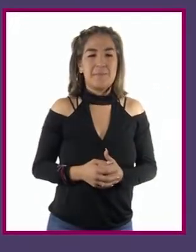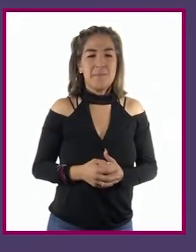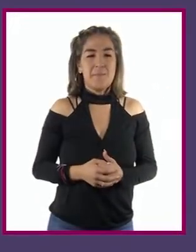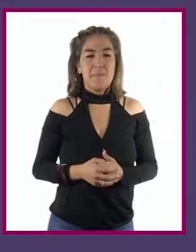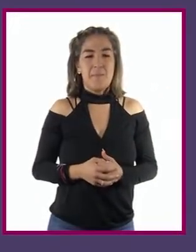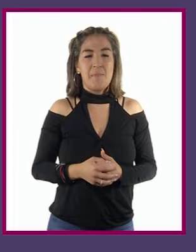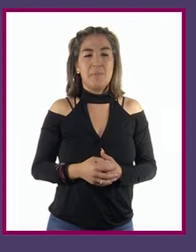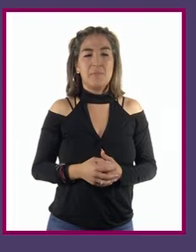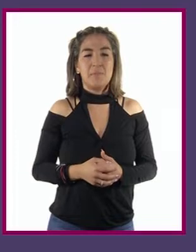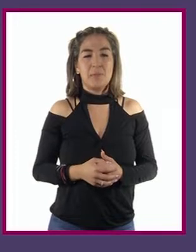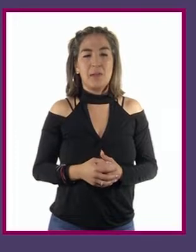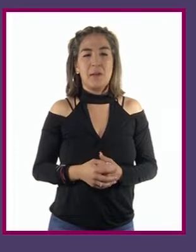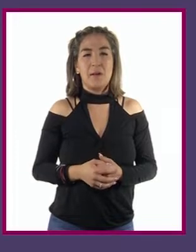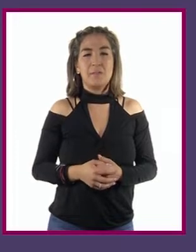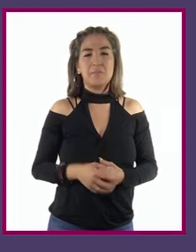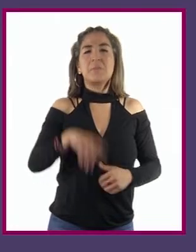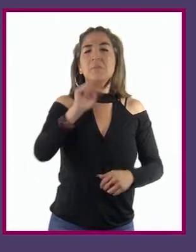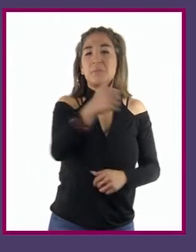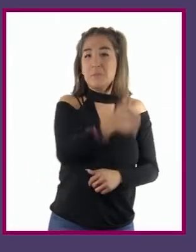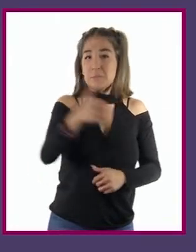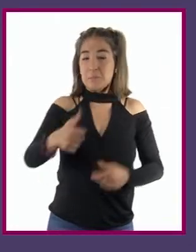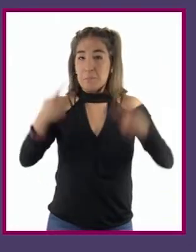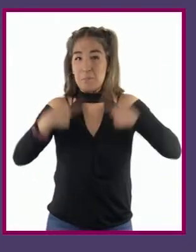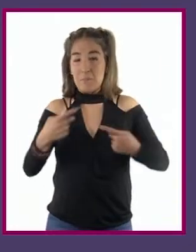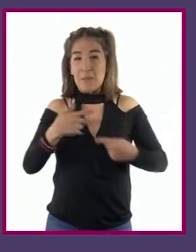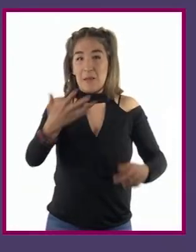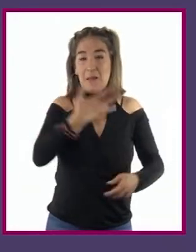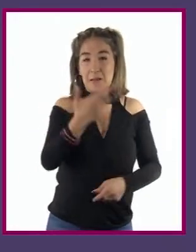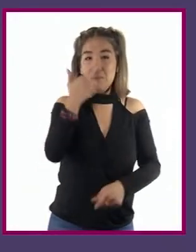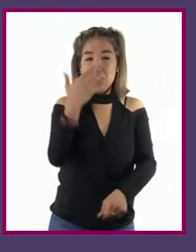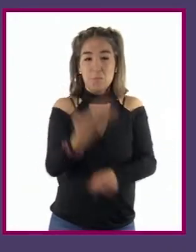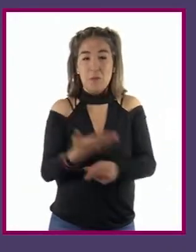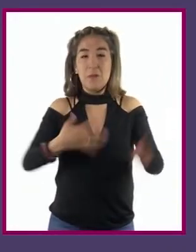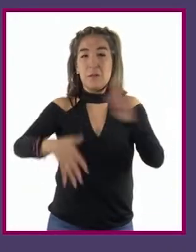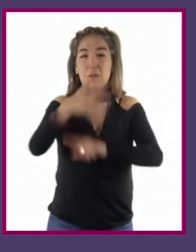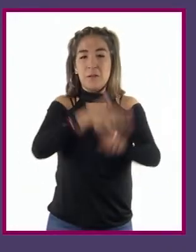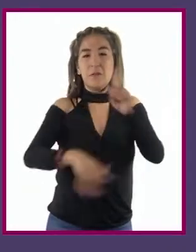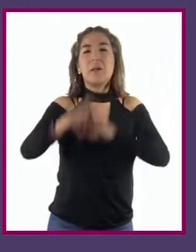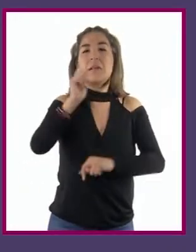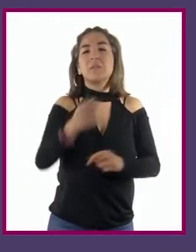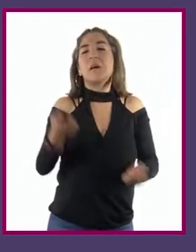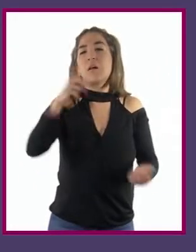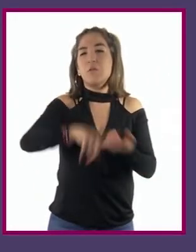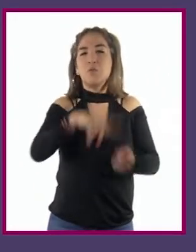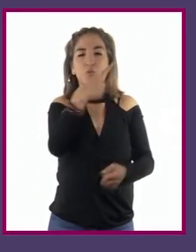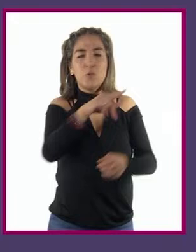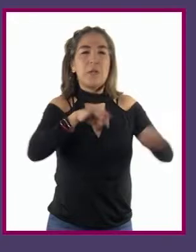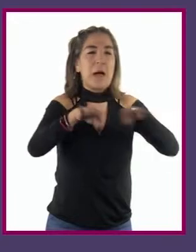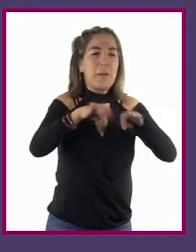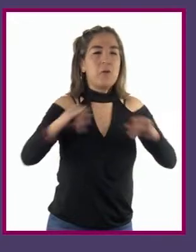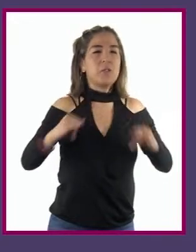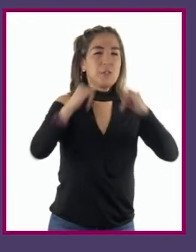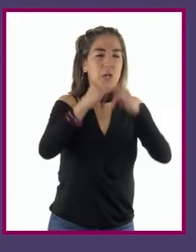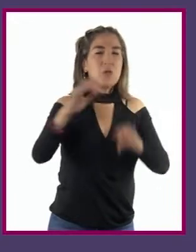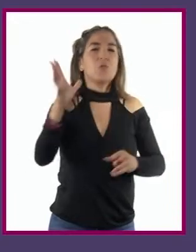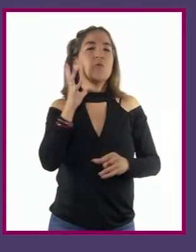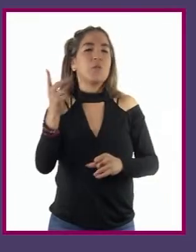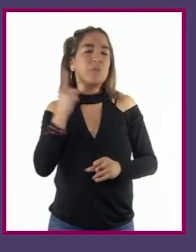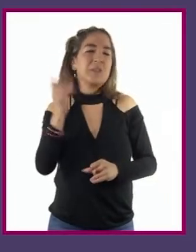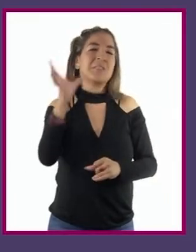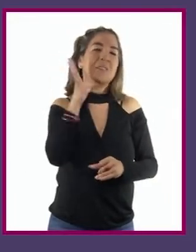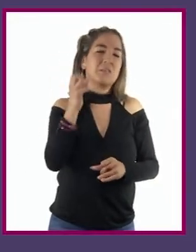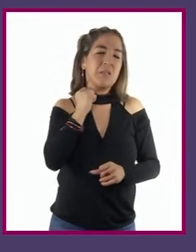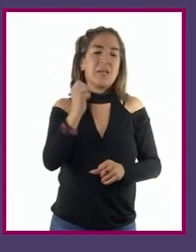Cada persona que tiene una responsabilidad pública, es decir, que forma parte de las instituciones del gobierno, del Congreso Federal o